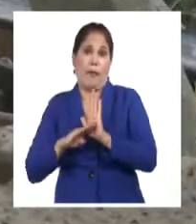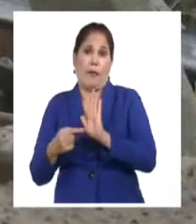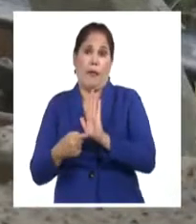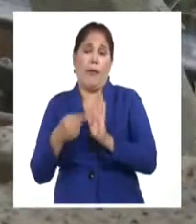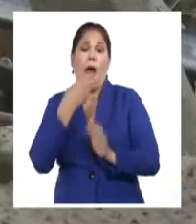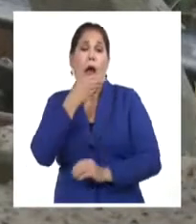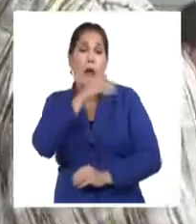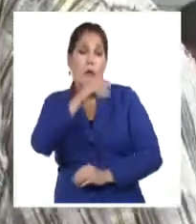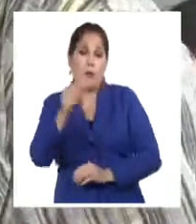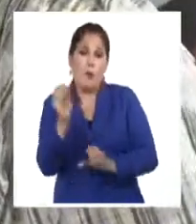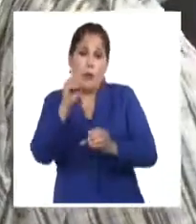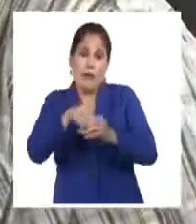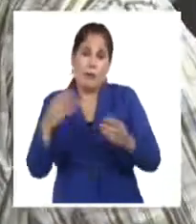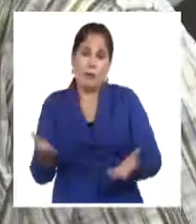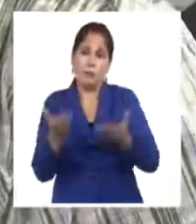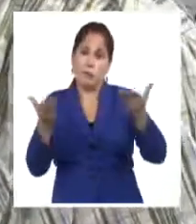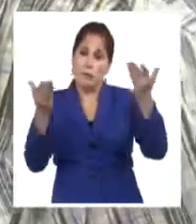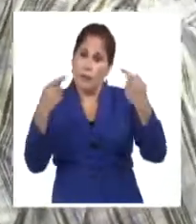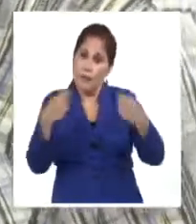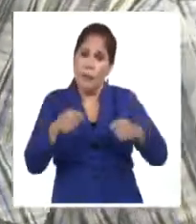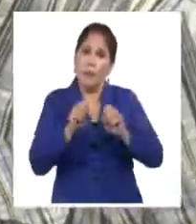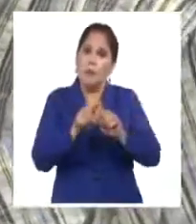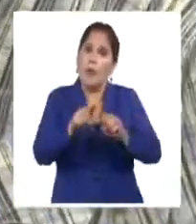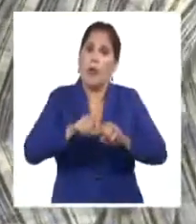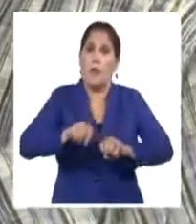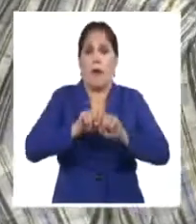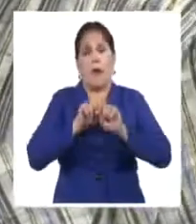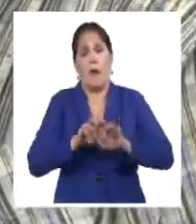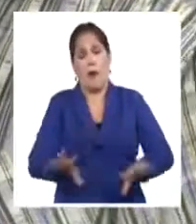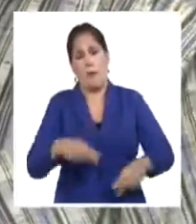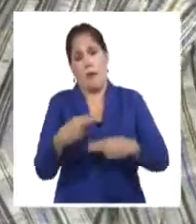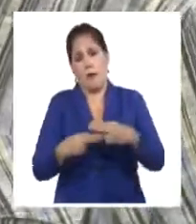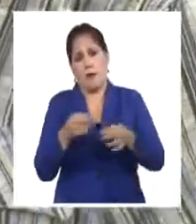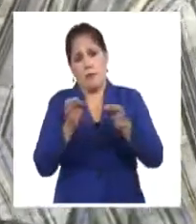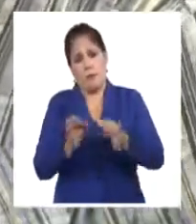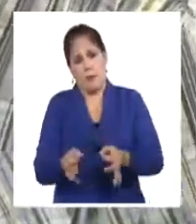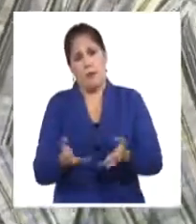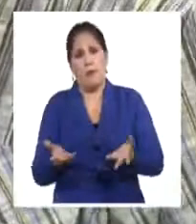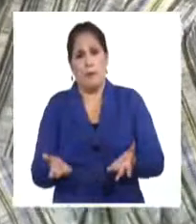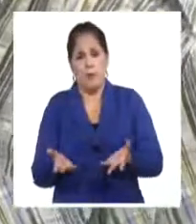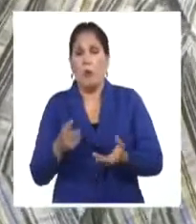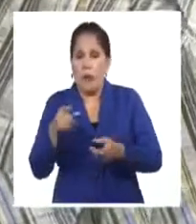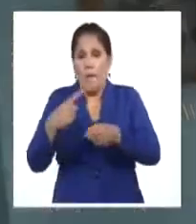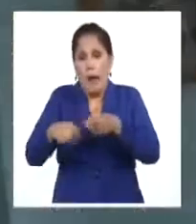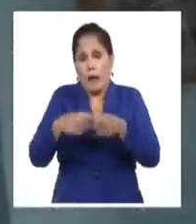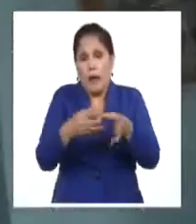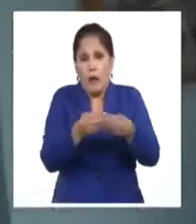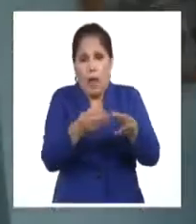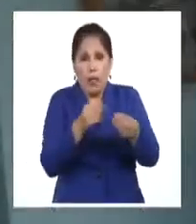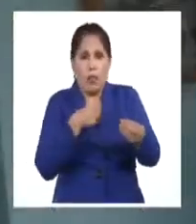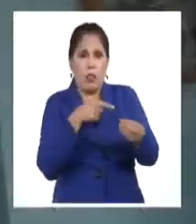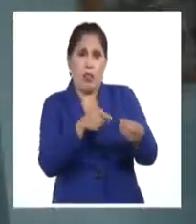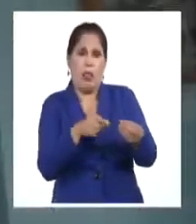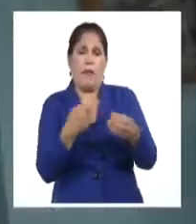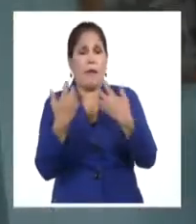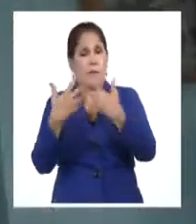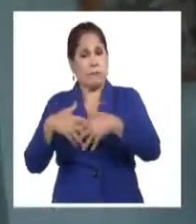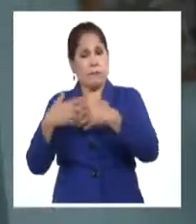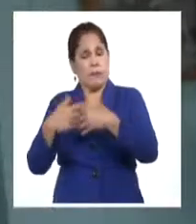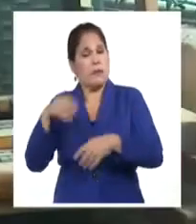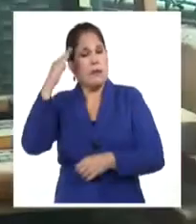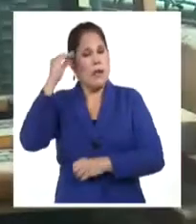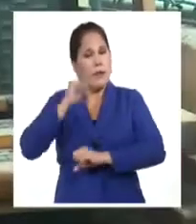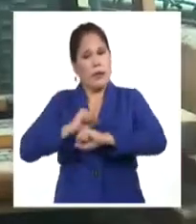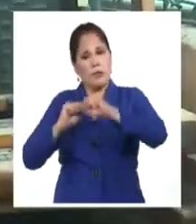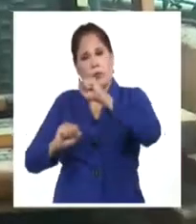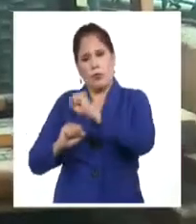parte del sector azucarero. Ustedes son un ejemplo de eso, de todo lo que se puede hacer aquí, porque tienen la materia prima fundamental. También conoció la infraestructura